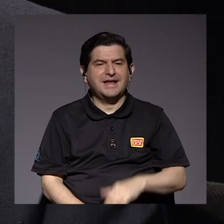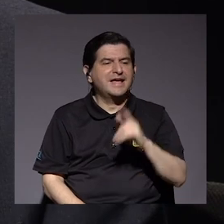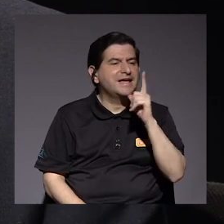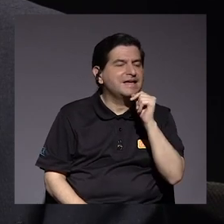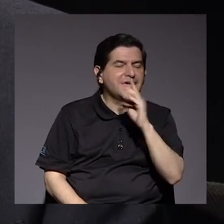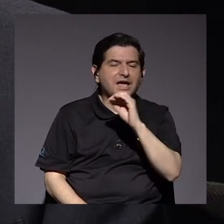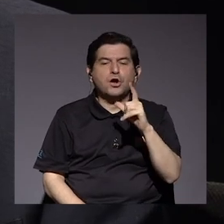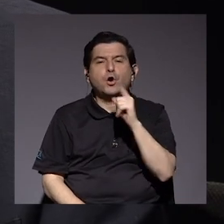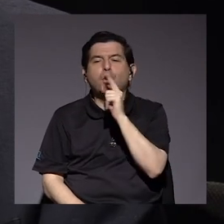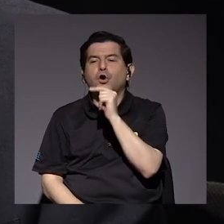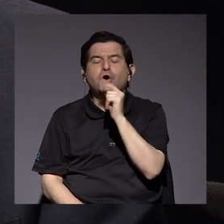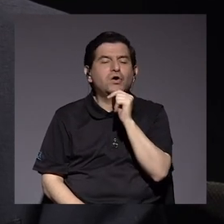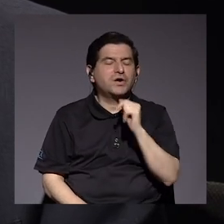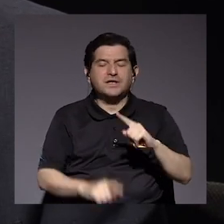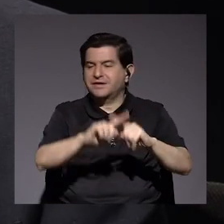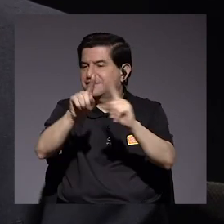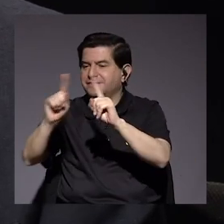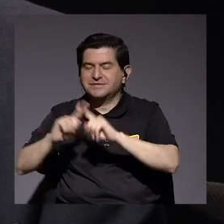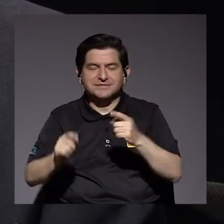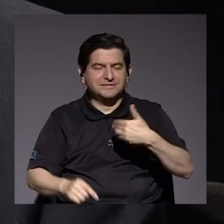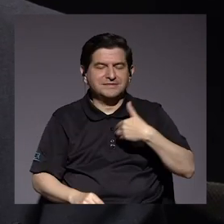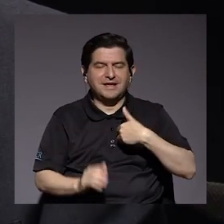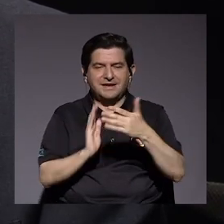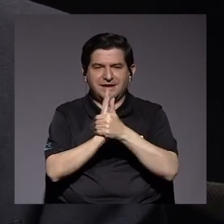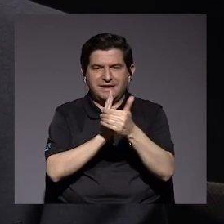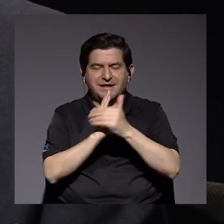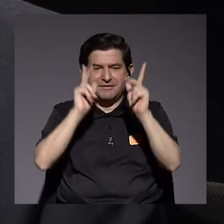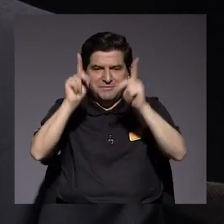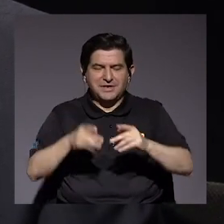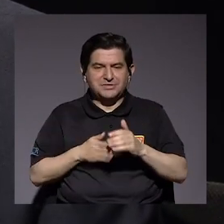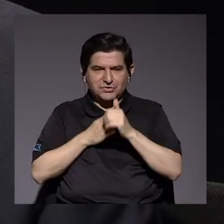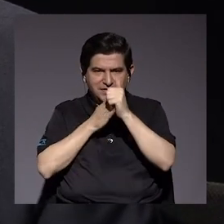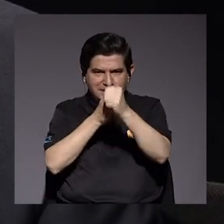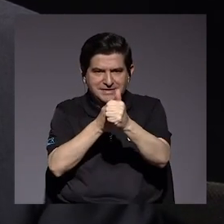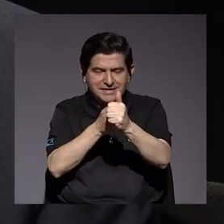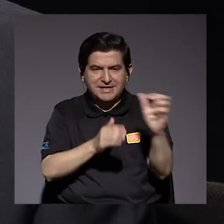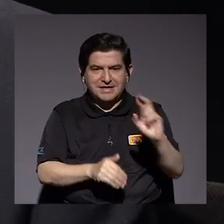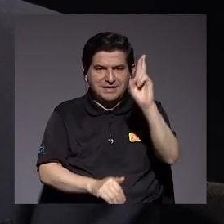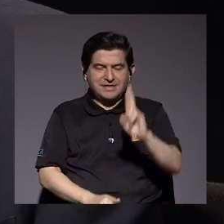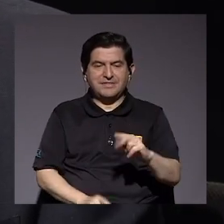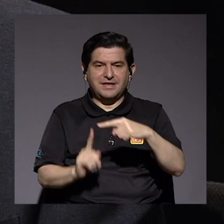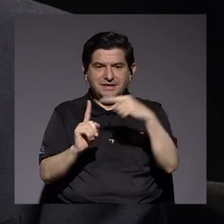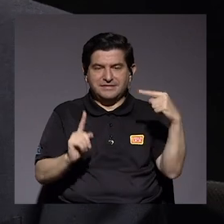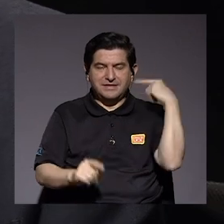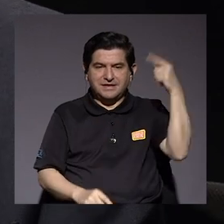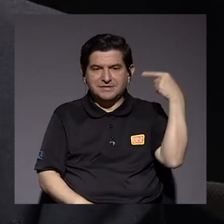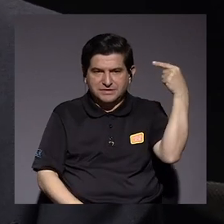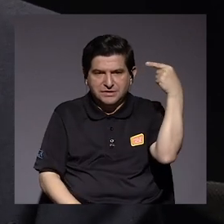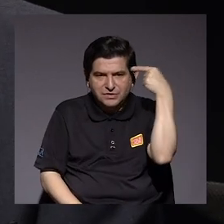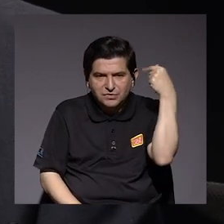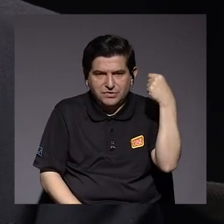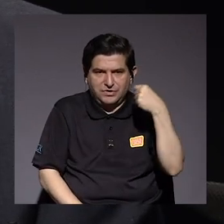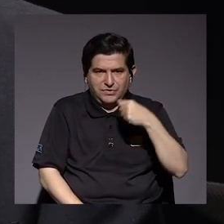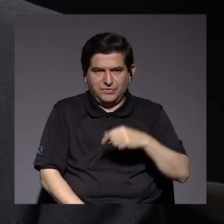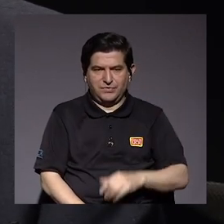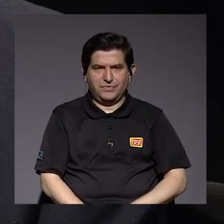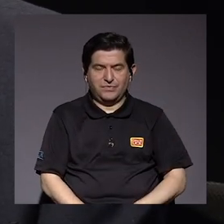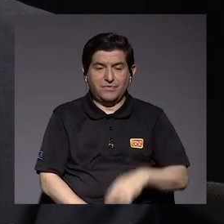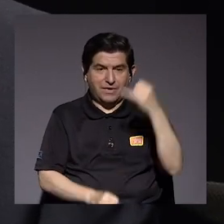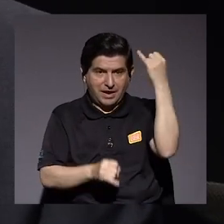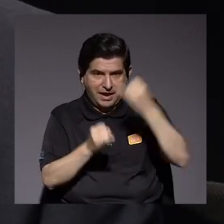y de quién es qué características deben tener quienes dirijan a costa rica desde el estado de del gobierno